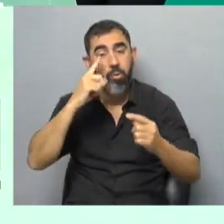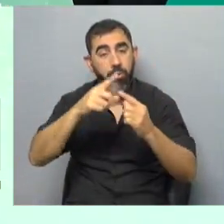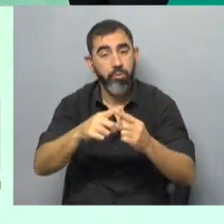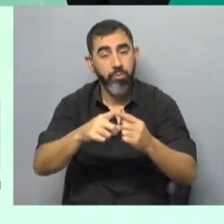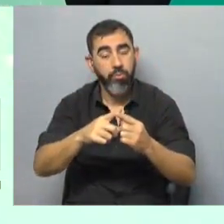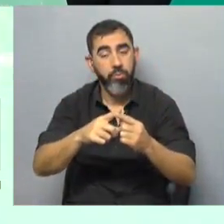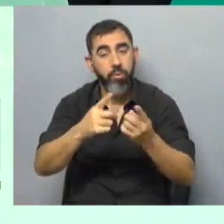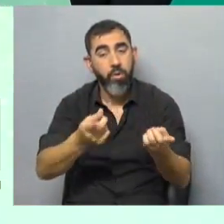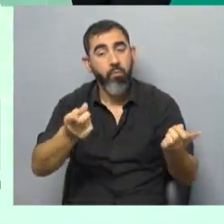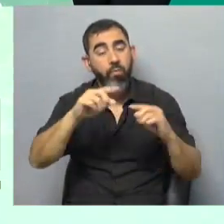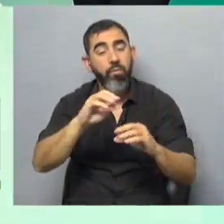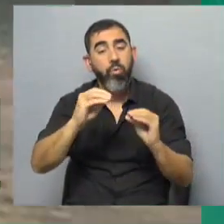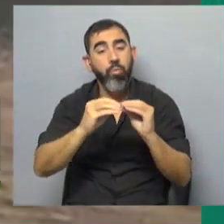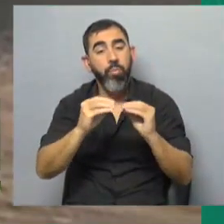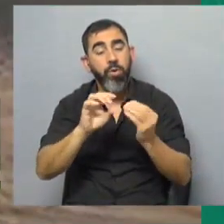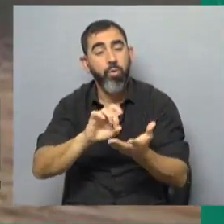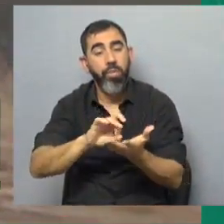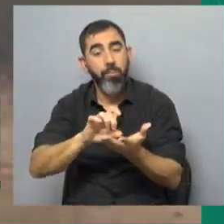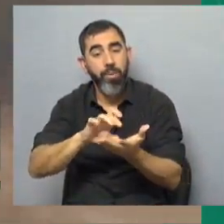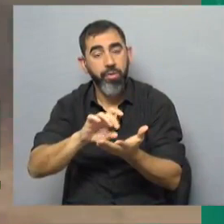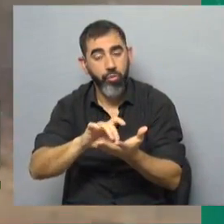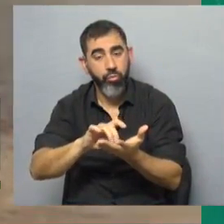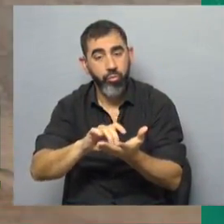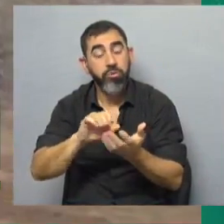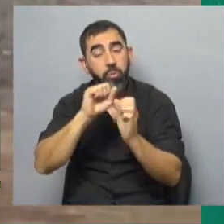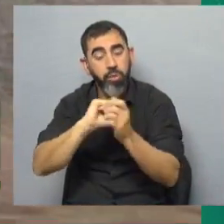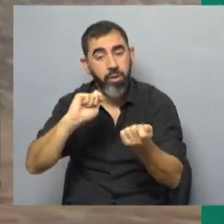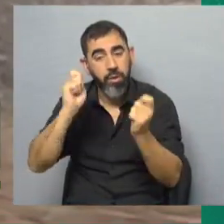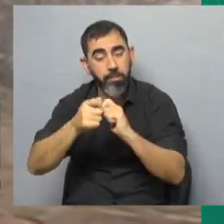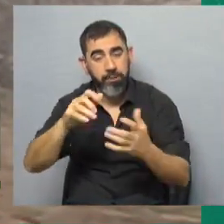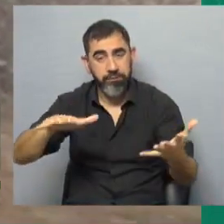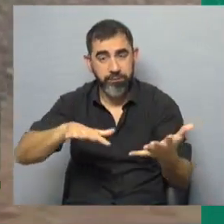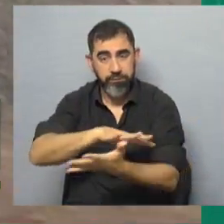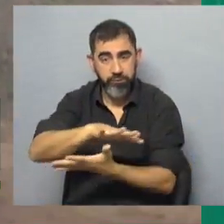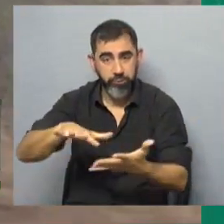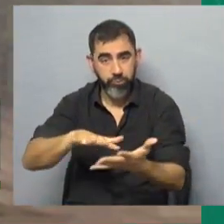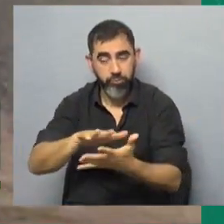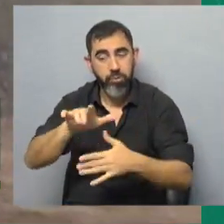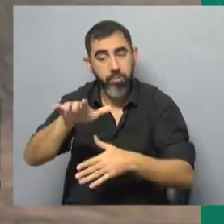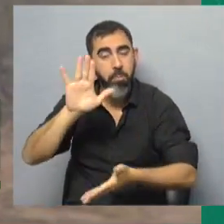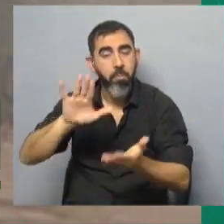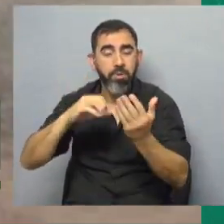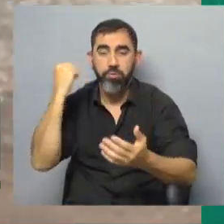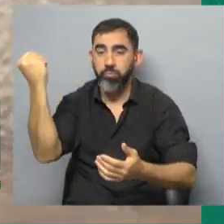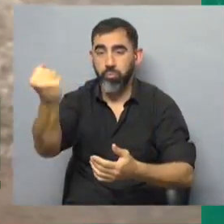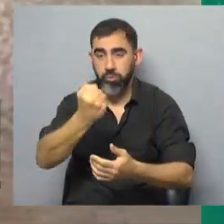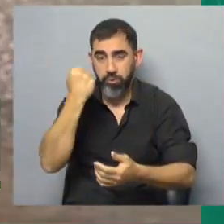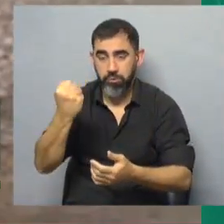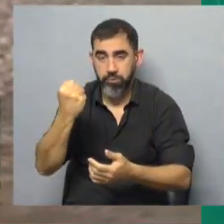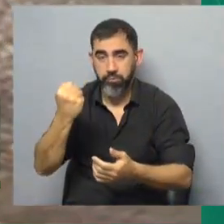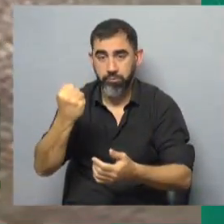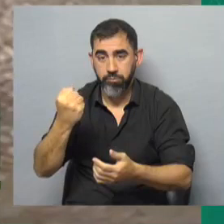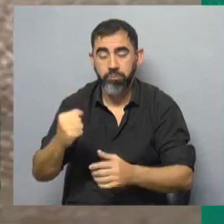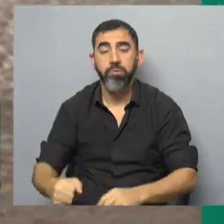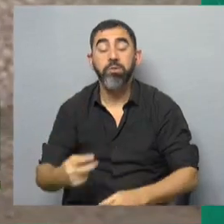por la reintegración de los compañeros despedidos, a ver si se puede revertir la situación, que es lo más importante que tenemos. Y